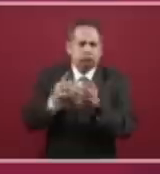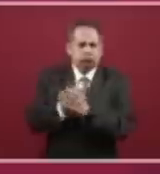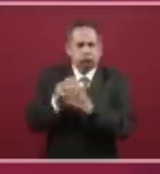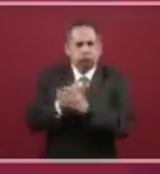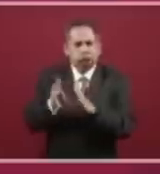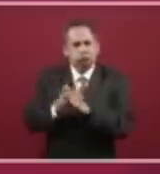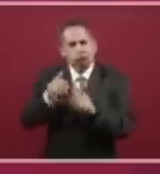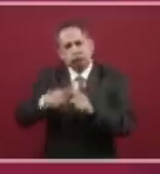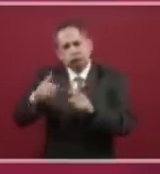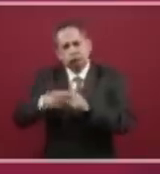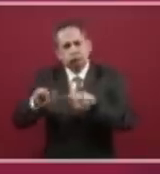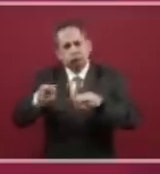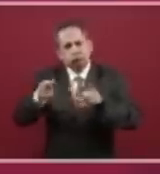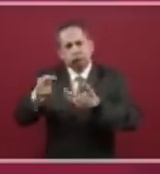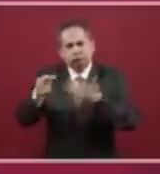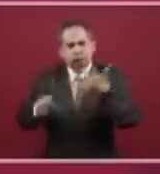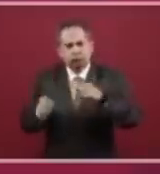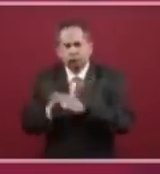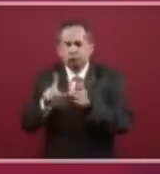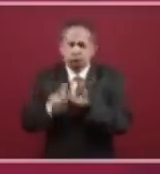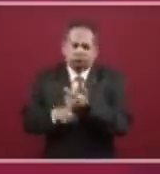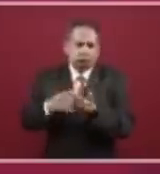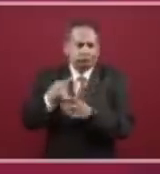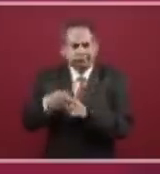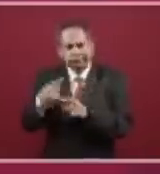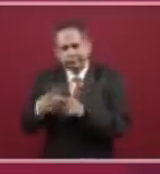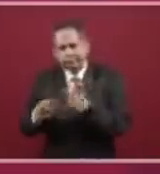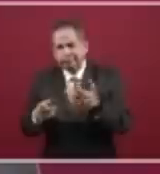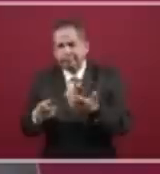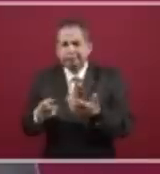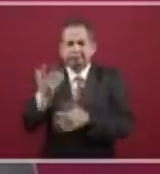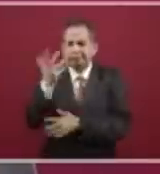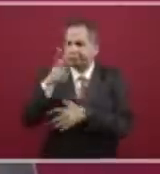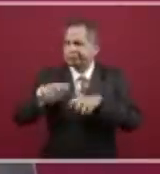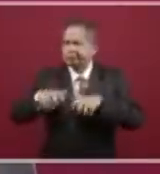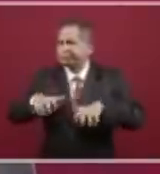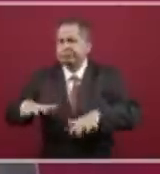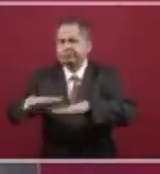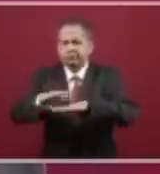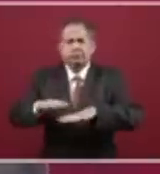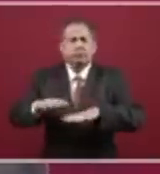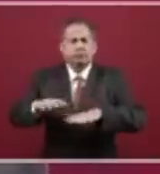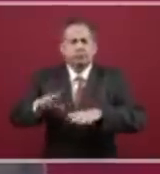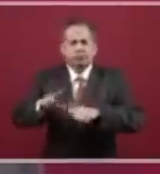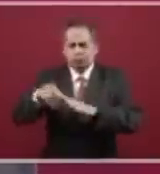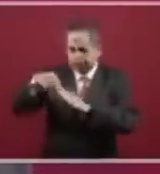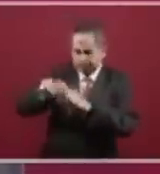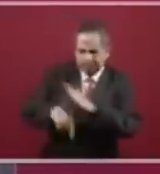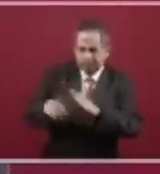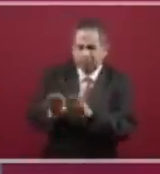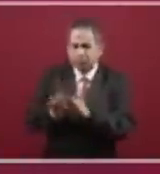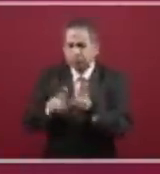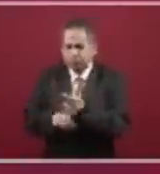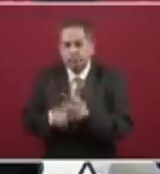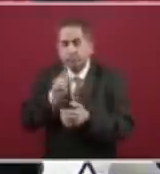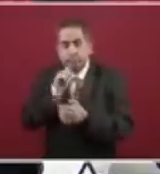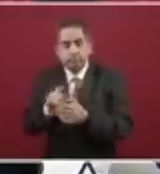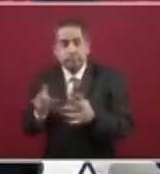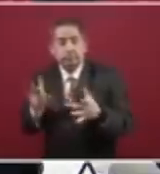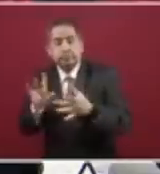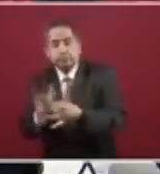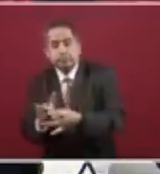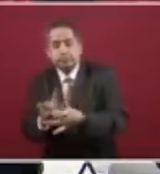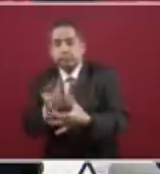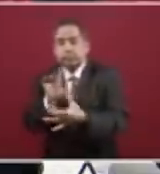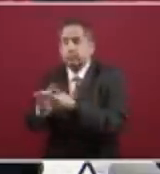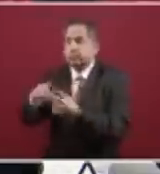sistemas de control civiles en los bordes en la tierra pero además se va a conectar con los sistemas